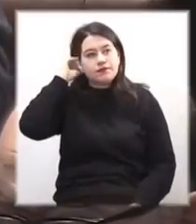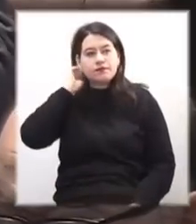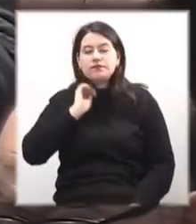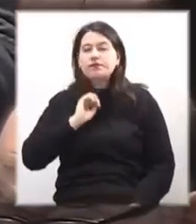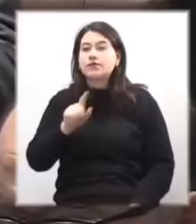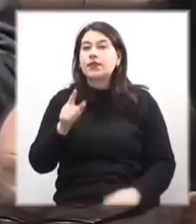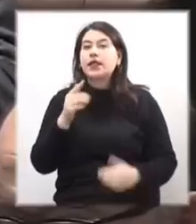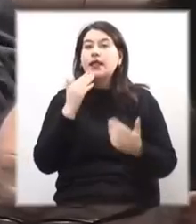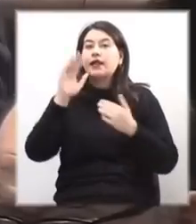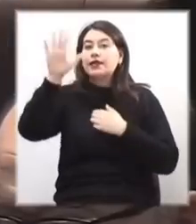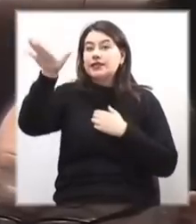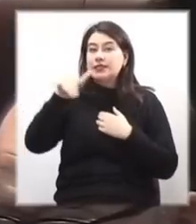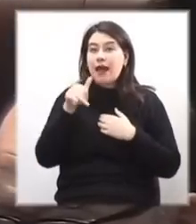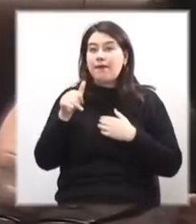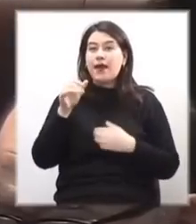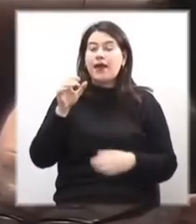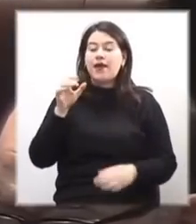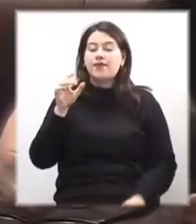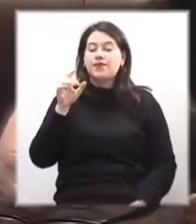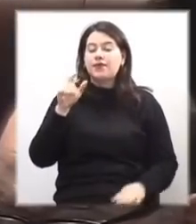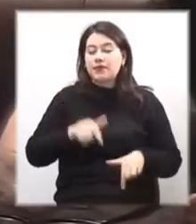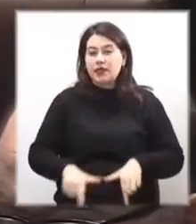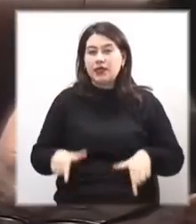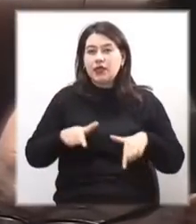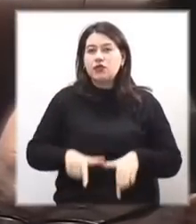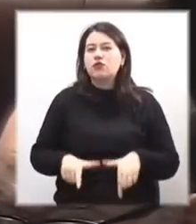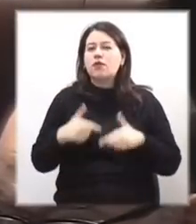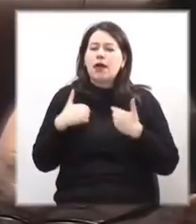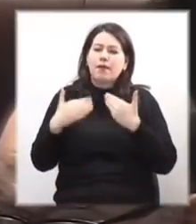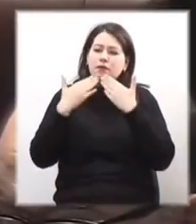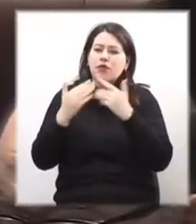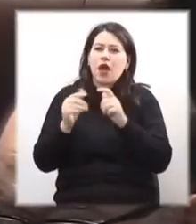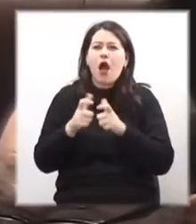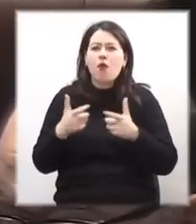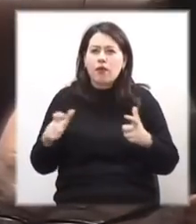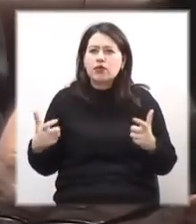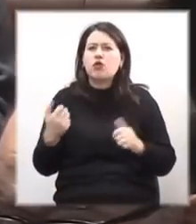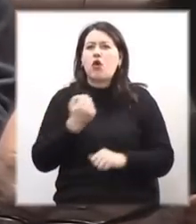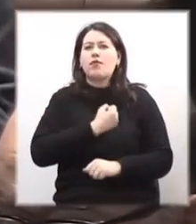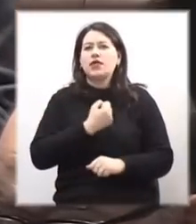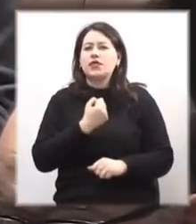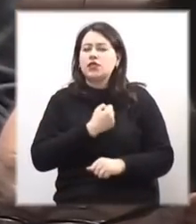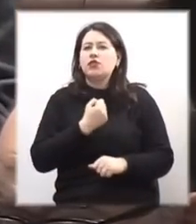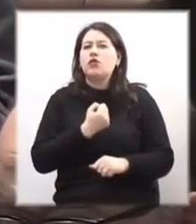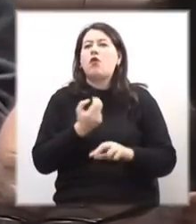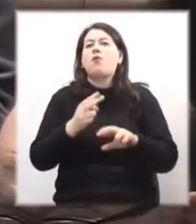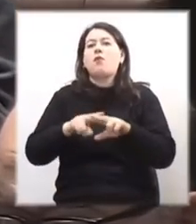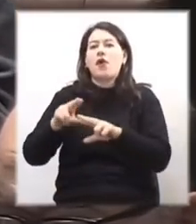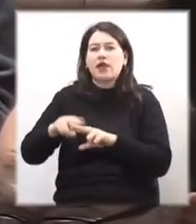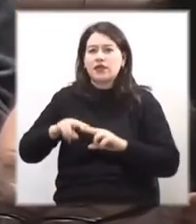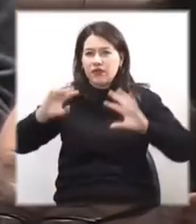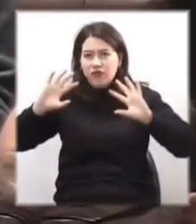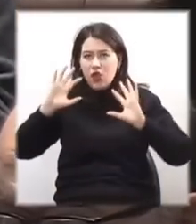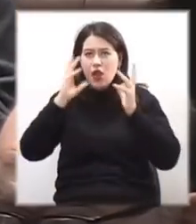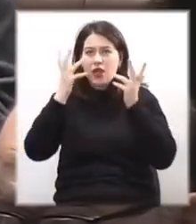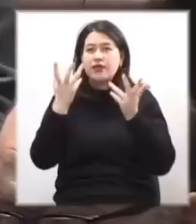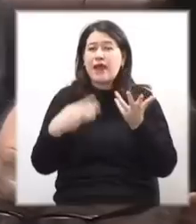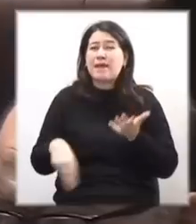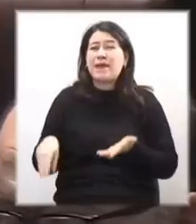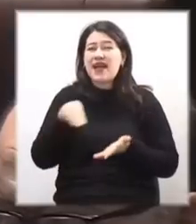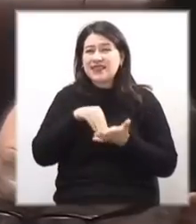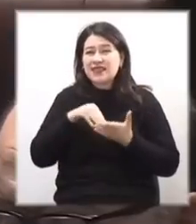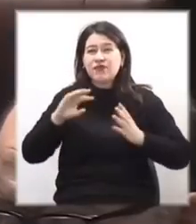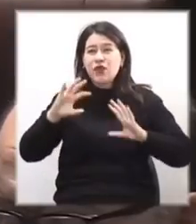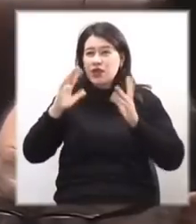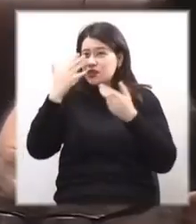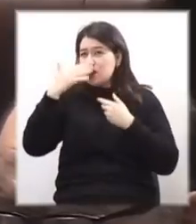Esta interpelación tiene un tema central que es el aumento de los homicidios, las muertes violentas y la violencia que ha